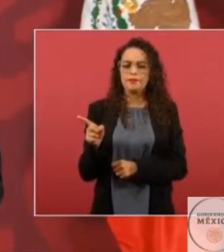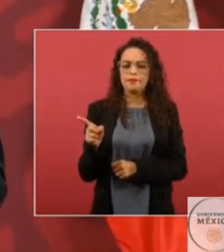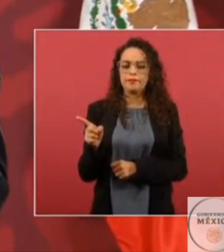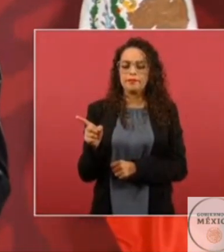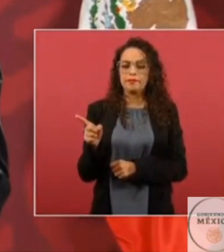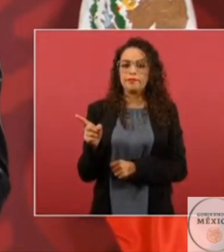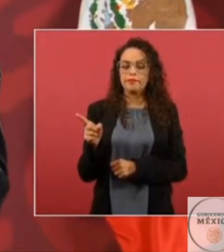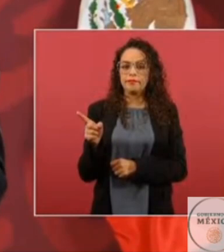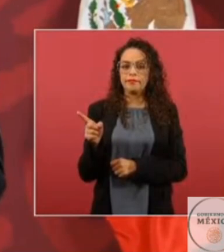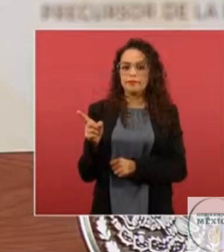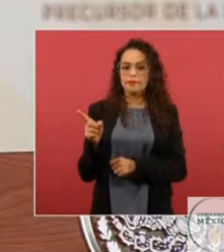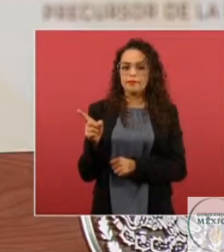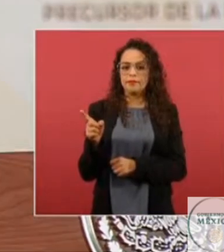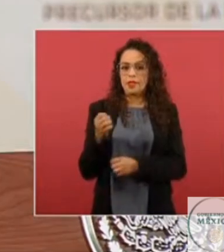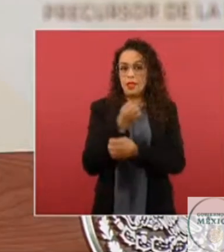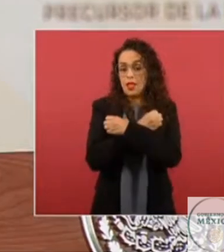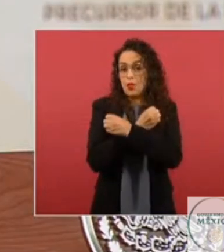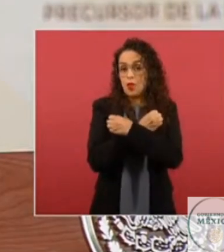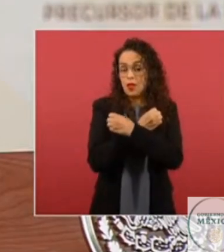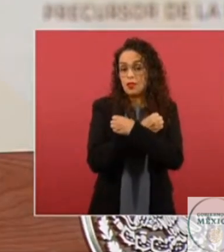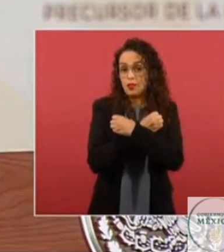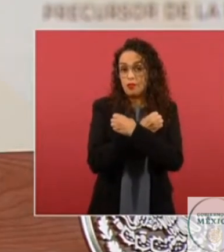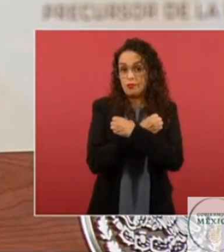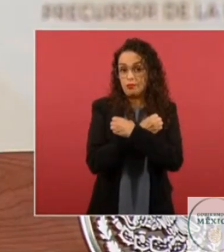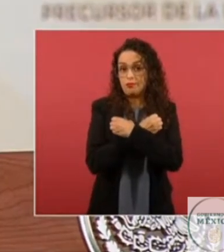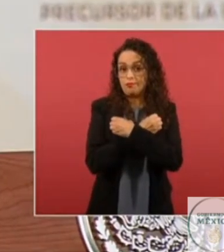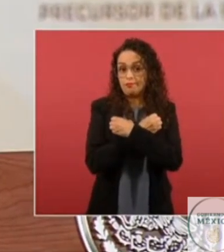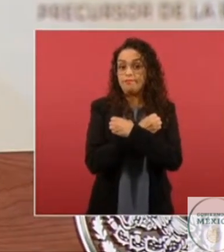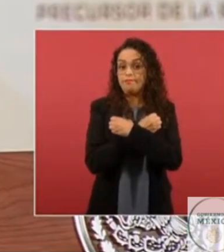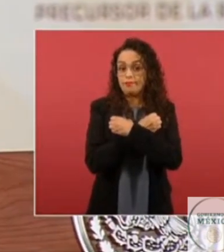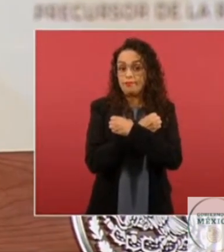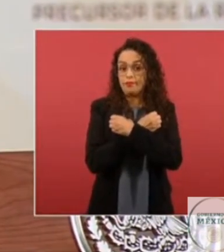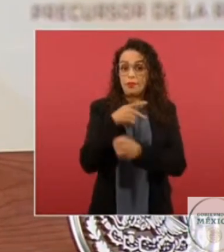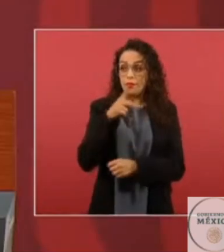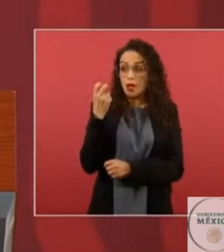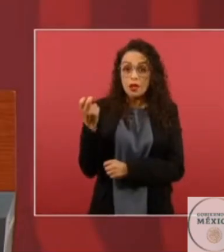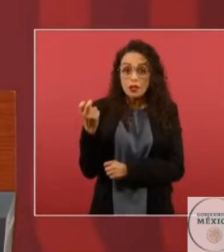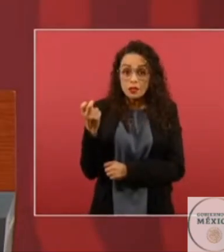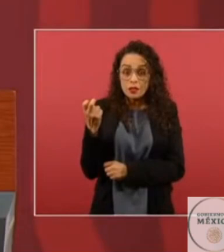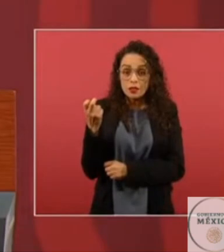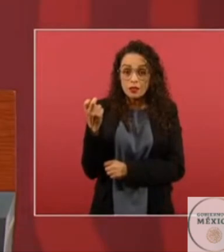cierto límite con la educación. Pero eso no lo van a reconocer,